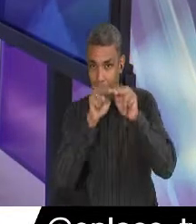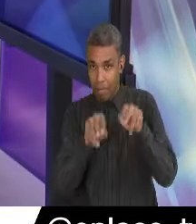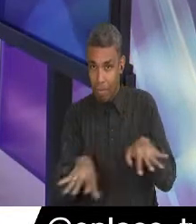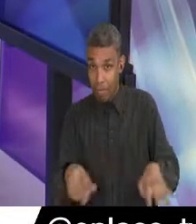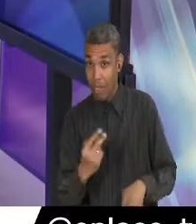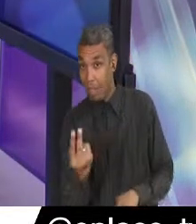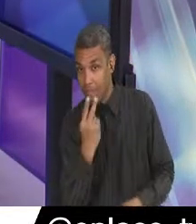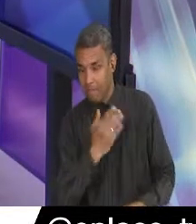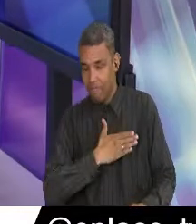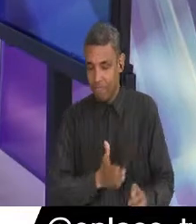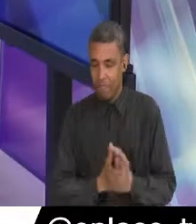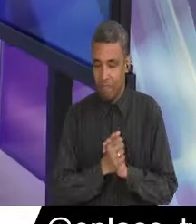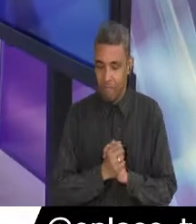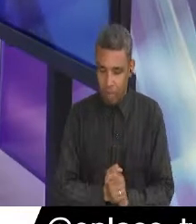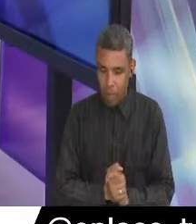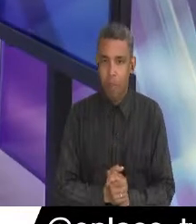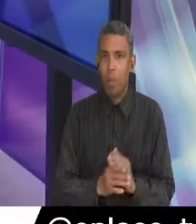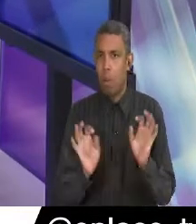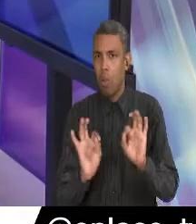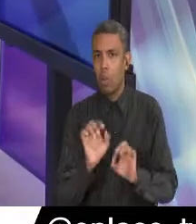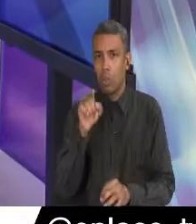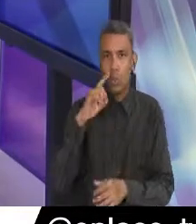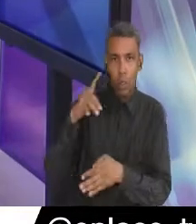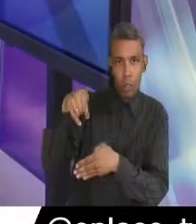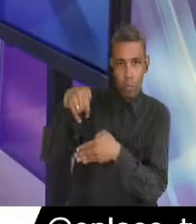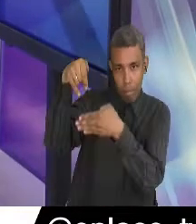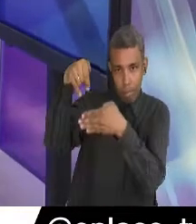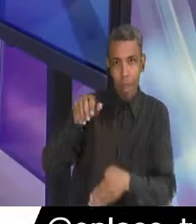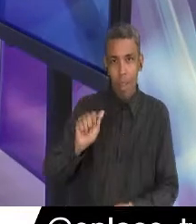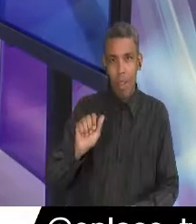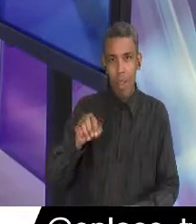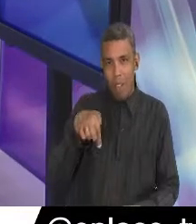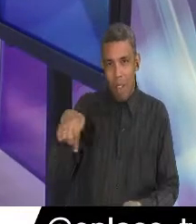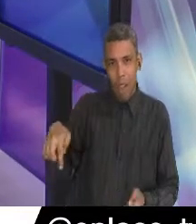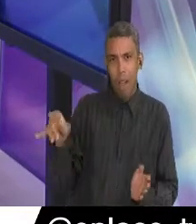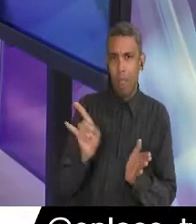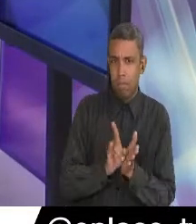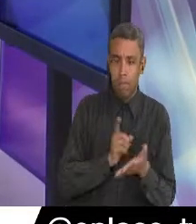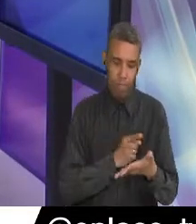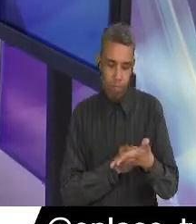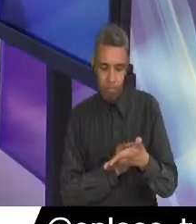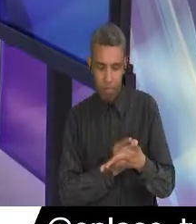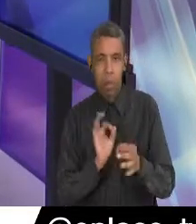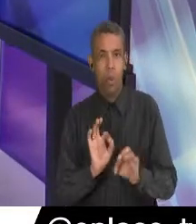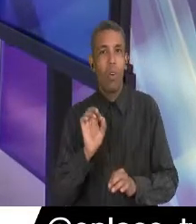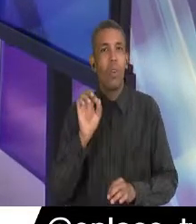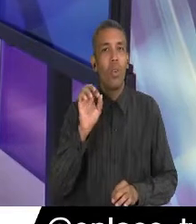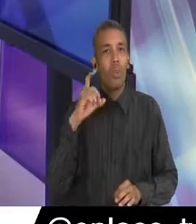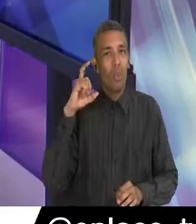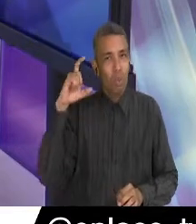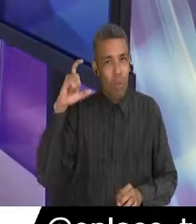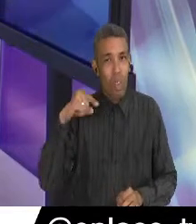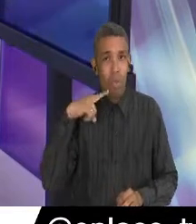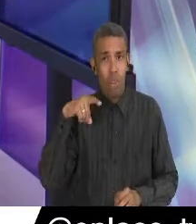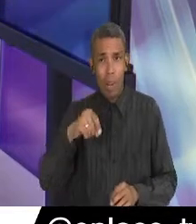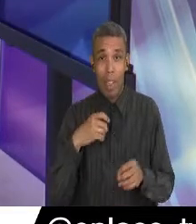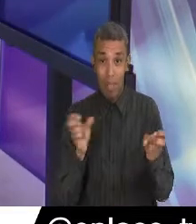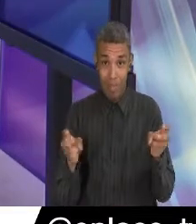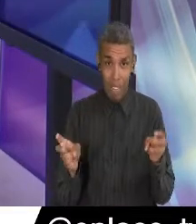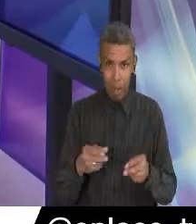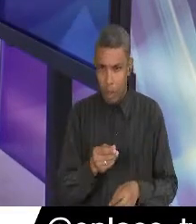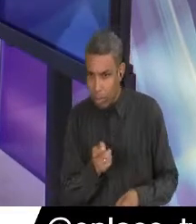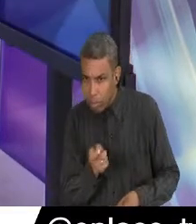www.enlacetelevisión.com, a través de nuestra aplicación en sus dispositivos móviles y a las personas en la ciudad de Bucaramanga y Cúcuta que nos siguen a través de la plataforma digital de UNE en el